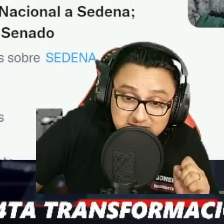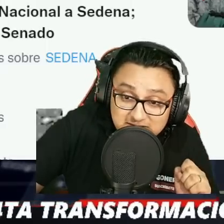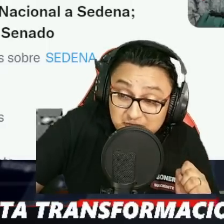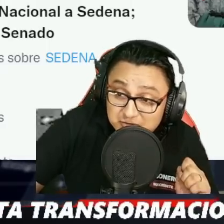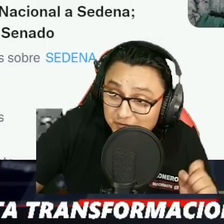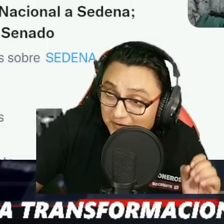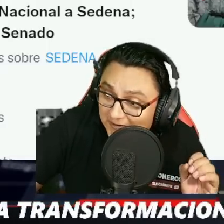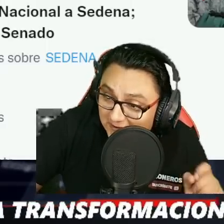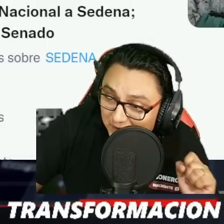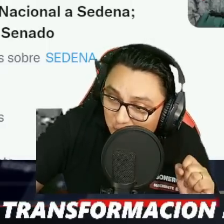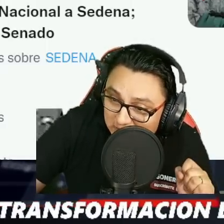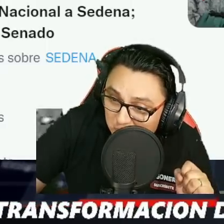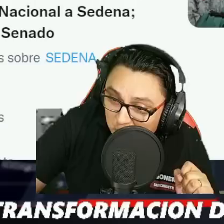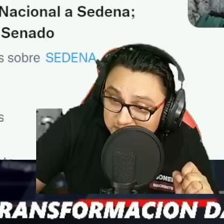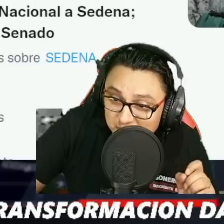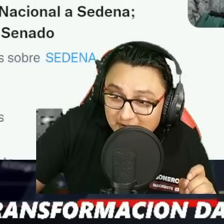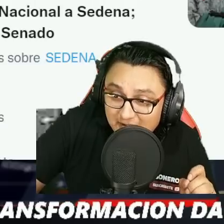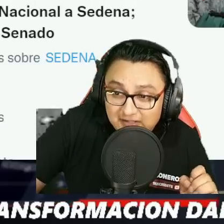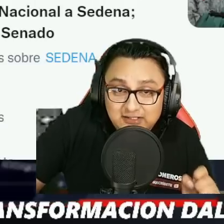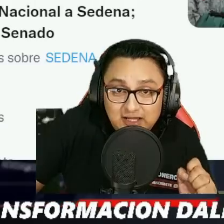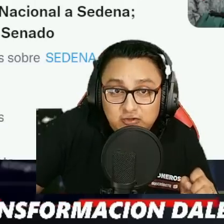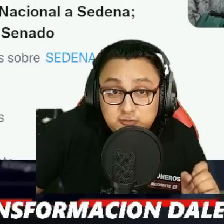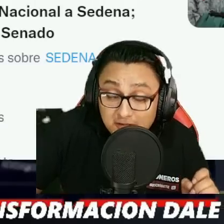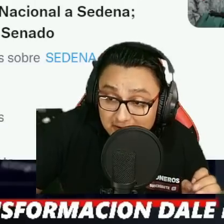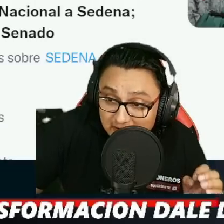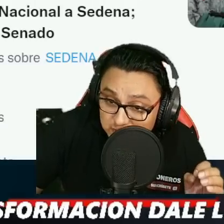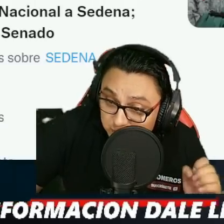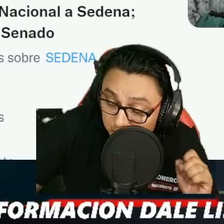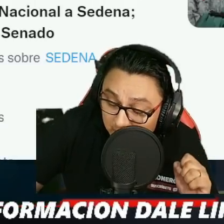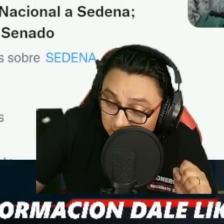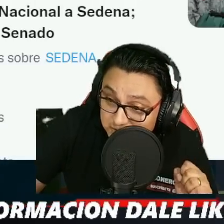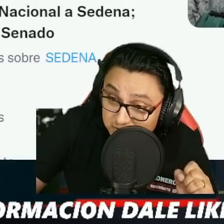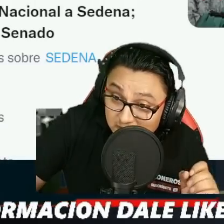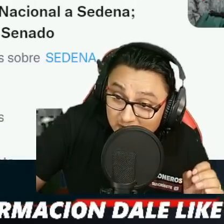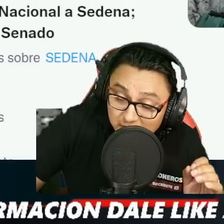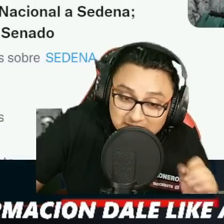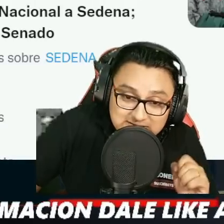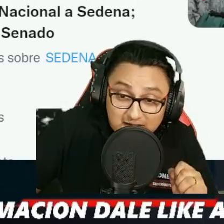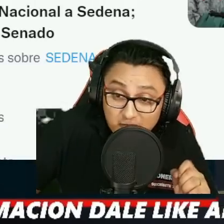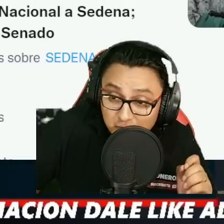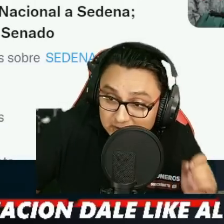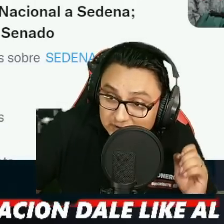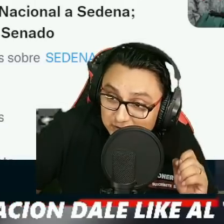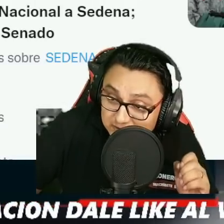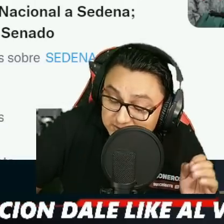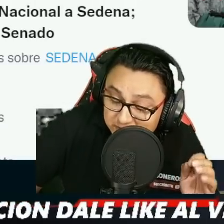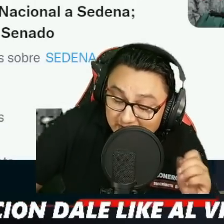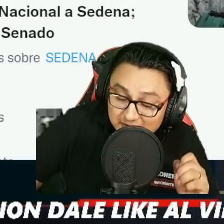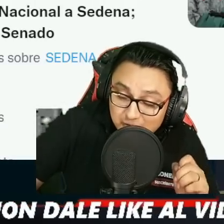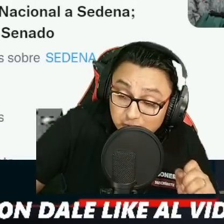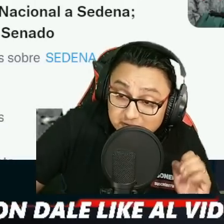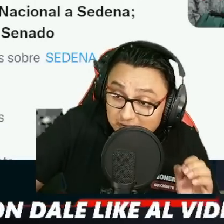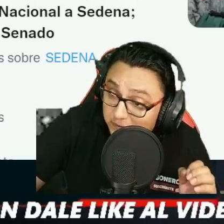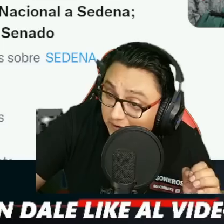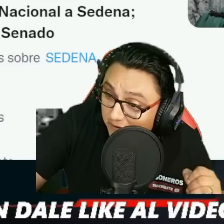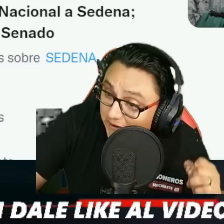esta situación de Joaquín López Dóriga y Carlos Marín en su programucho, donde salen juntitos despotricando